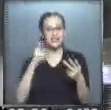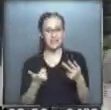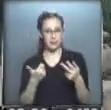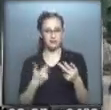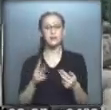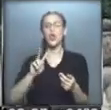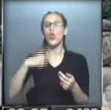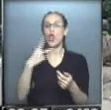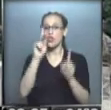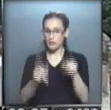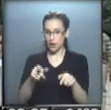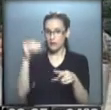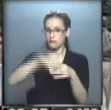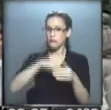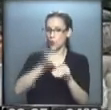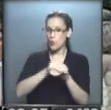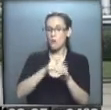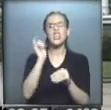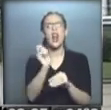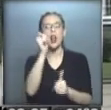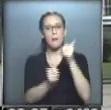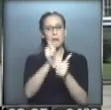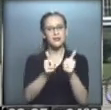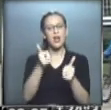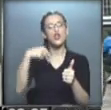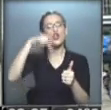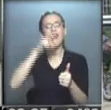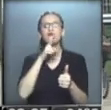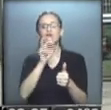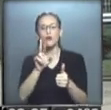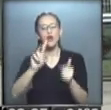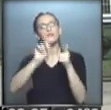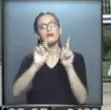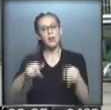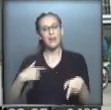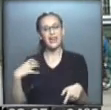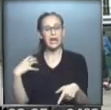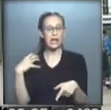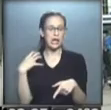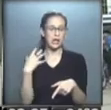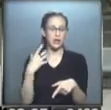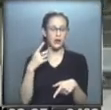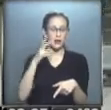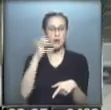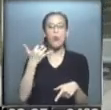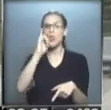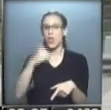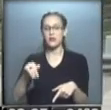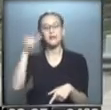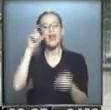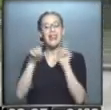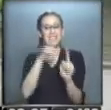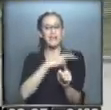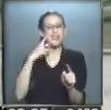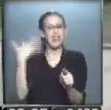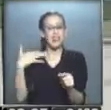otros 2 implicados en la causa son el empresario periodístico Néstor Ick y el general retirado Daniel Raimundes, ex jefe de inteligencia